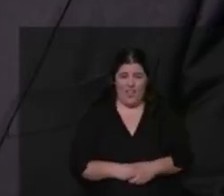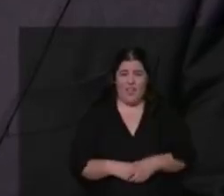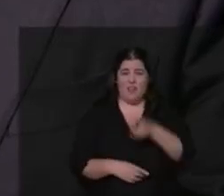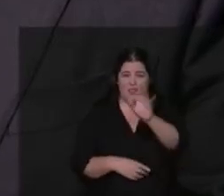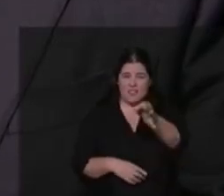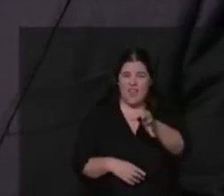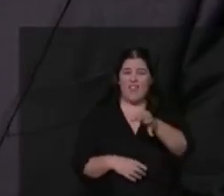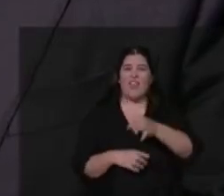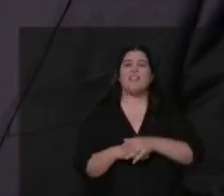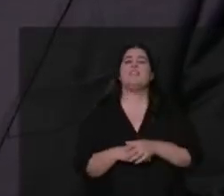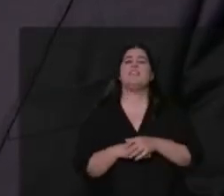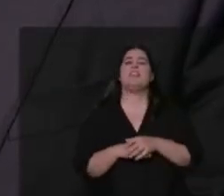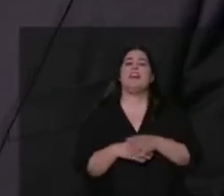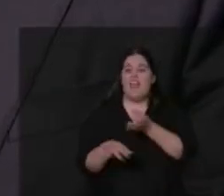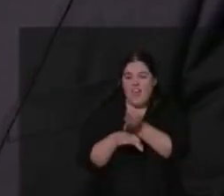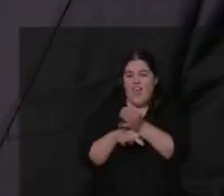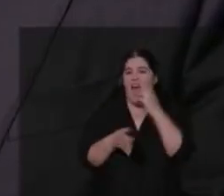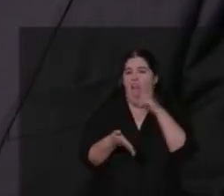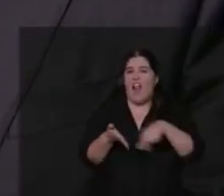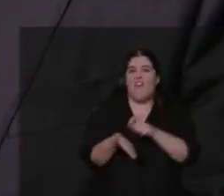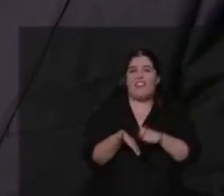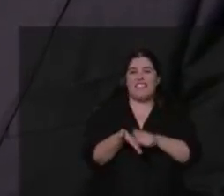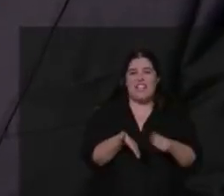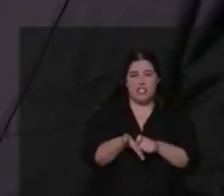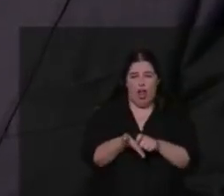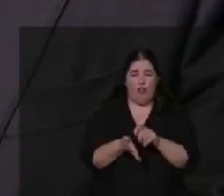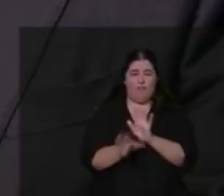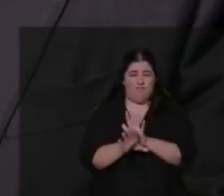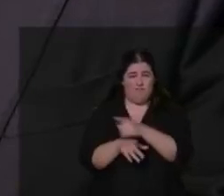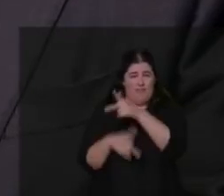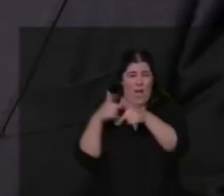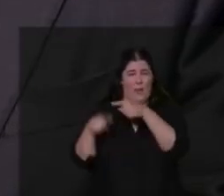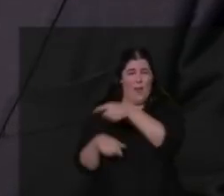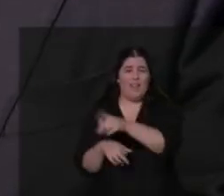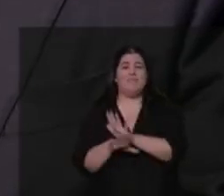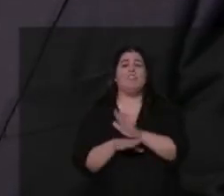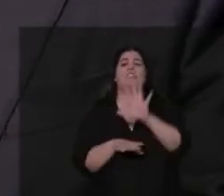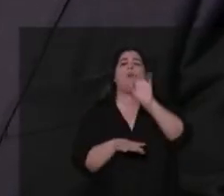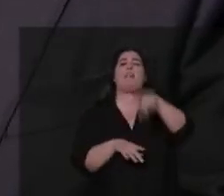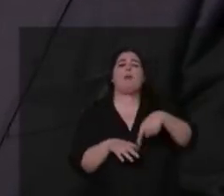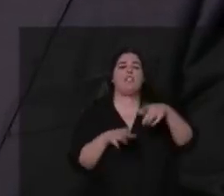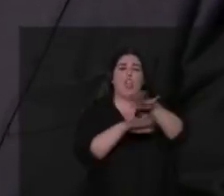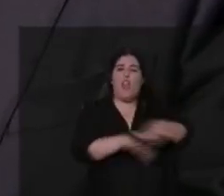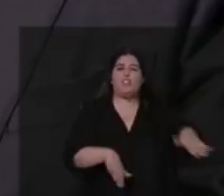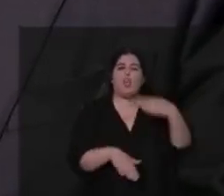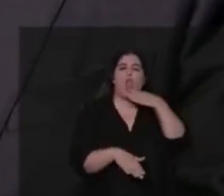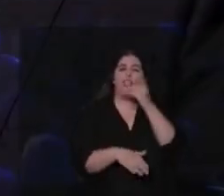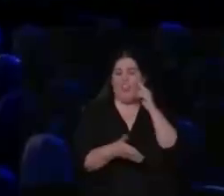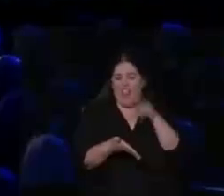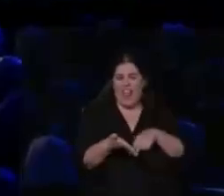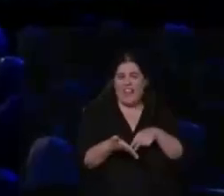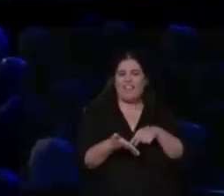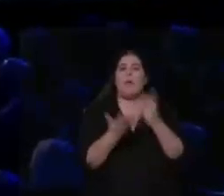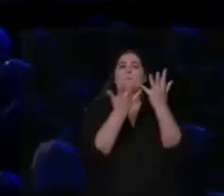además, que habla de la alfabetización y de los chicos de 10 años, que el 50% de los chicos no entiende lo que lea y el 70% no puede resolver